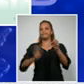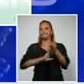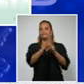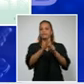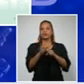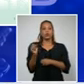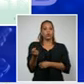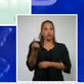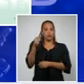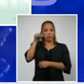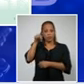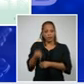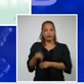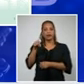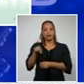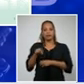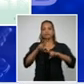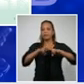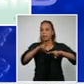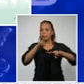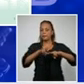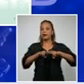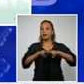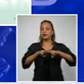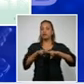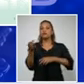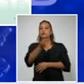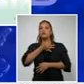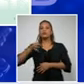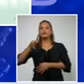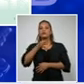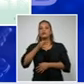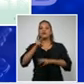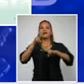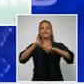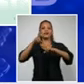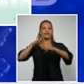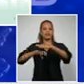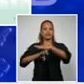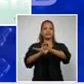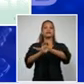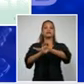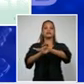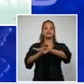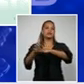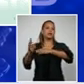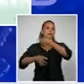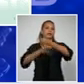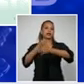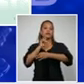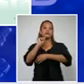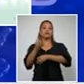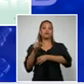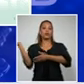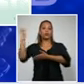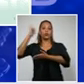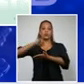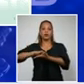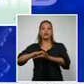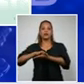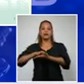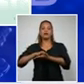de la provincia de La Habana, del municipio Habana del Este, que estamos hablando de un viajero cubano procedente de